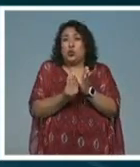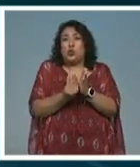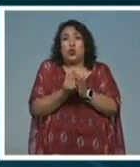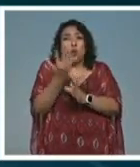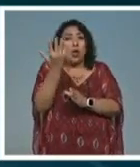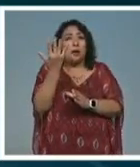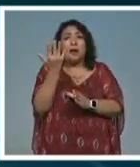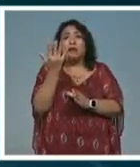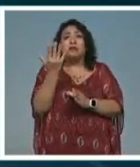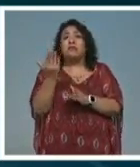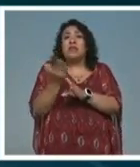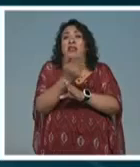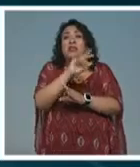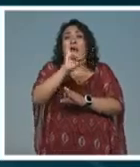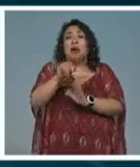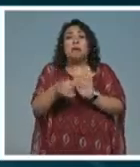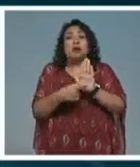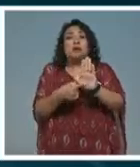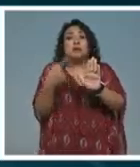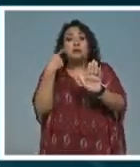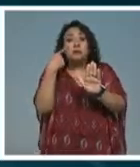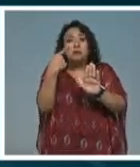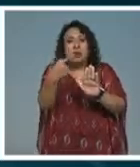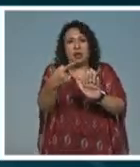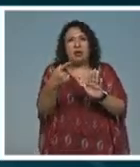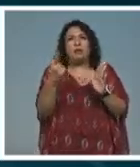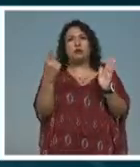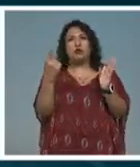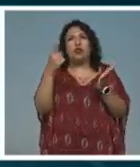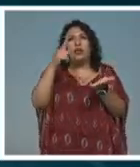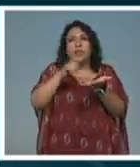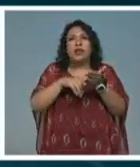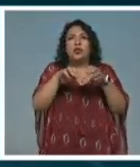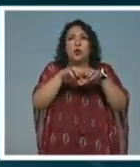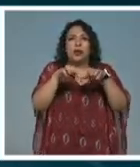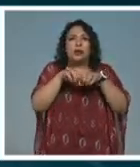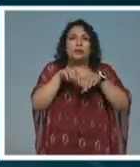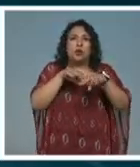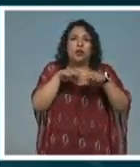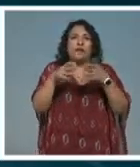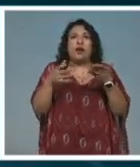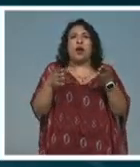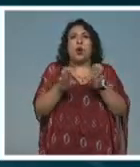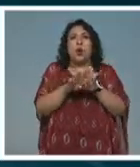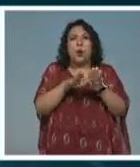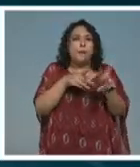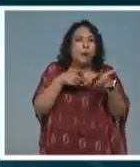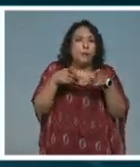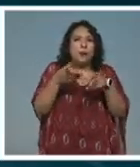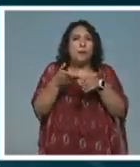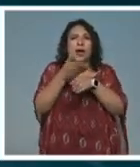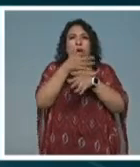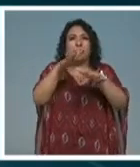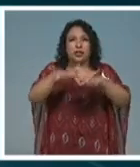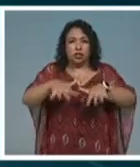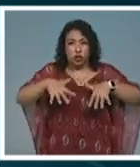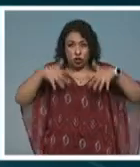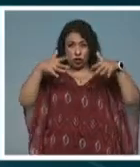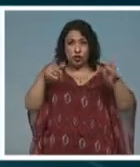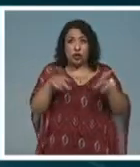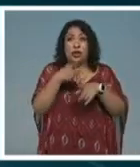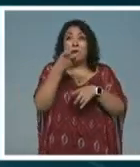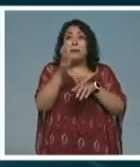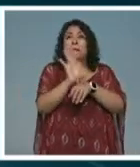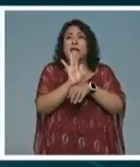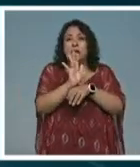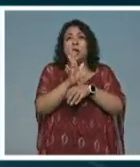¿no? Que nunca pues, el público había visto, ¿no? Del interior de su equipo de trabajo, su forma de prepararse antes de los conciertos. Esta película ya